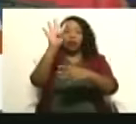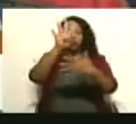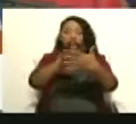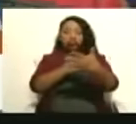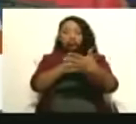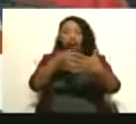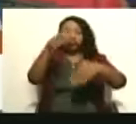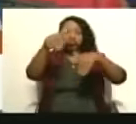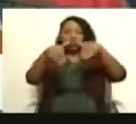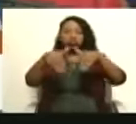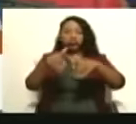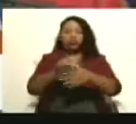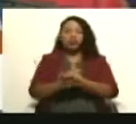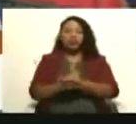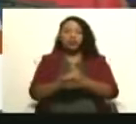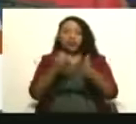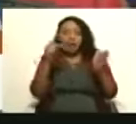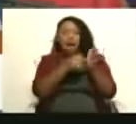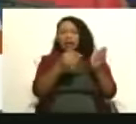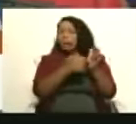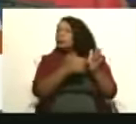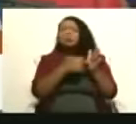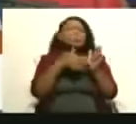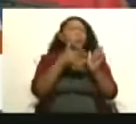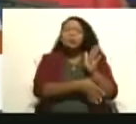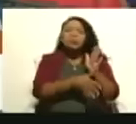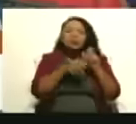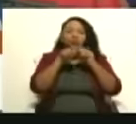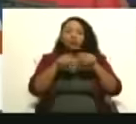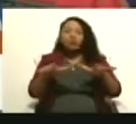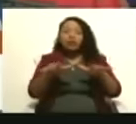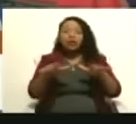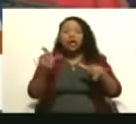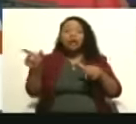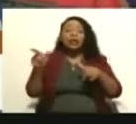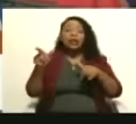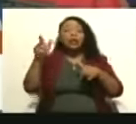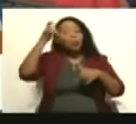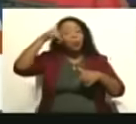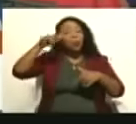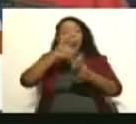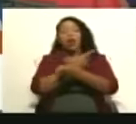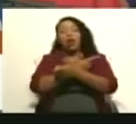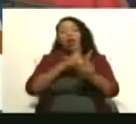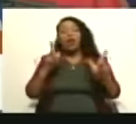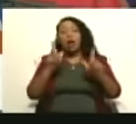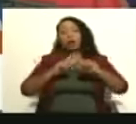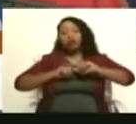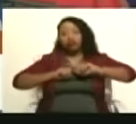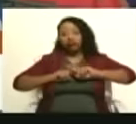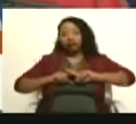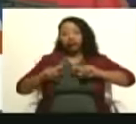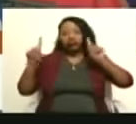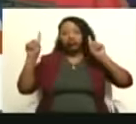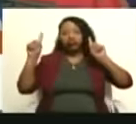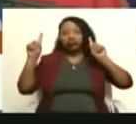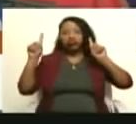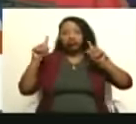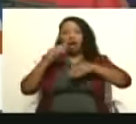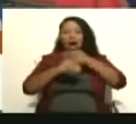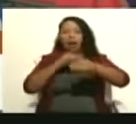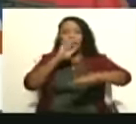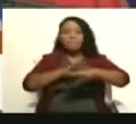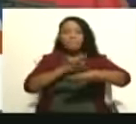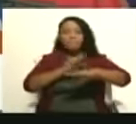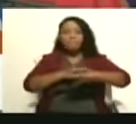electoral. Fase esta de expresión popular democrática, donde este pueblo libre y distinto manifiesta con